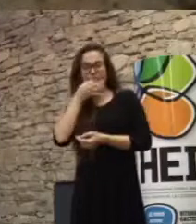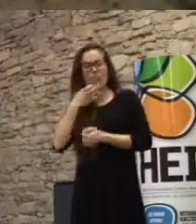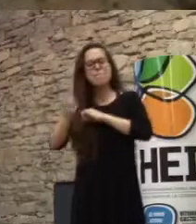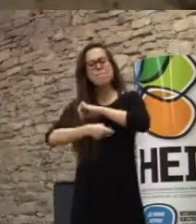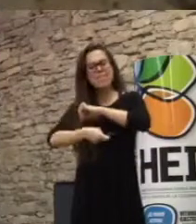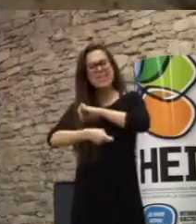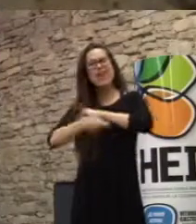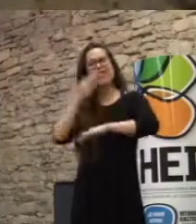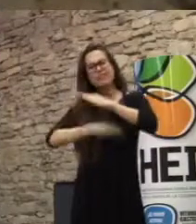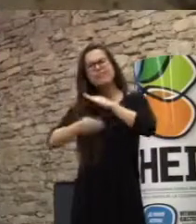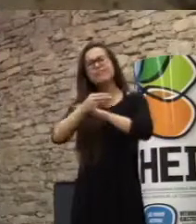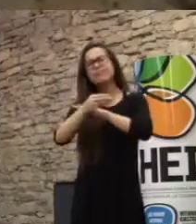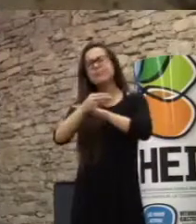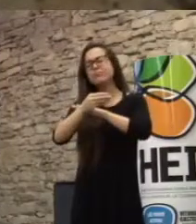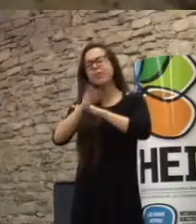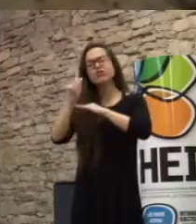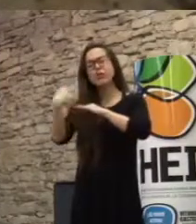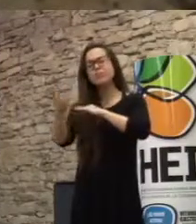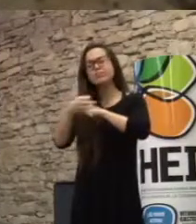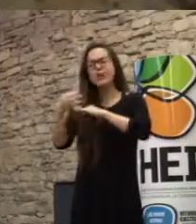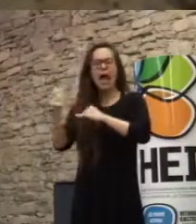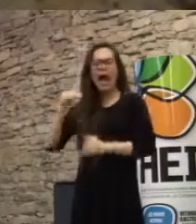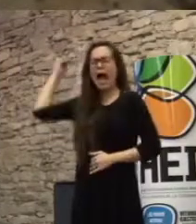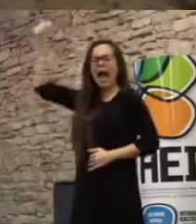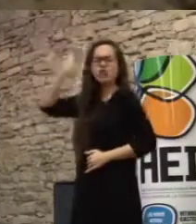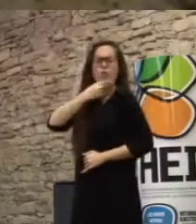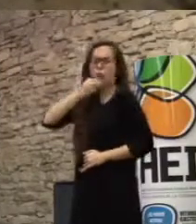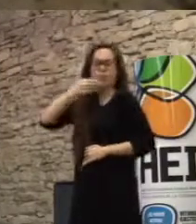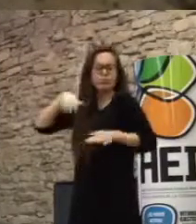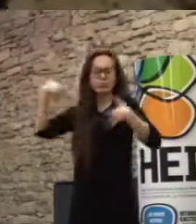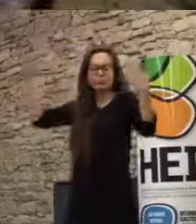es como lo vais a ver alto guapo en fin